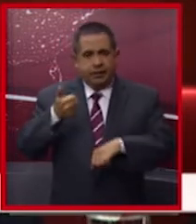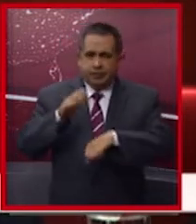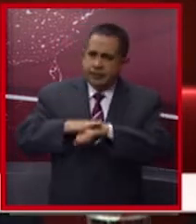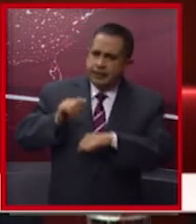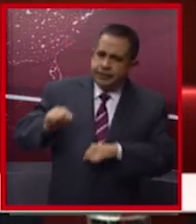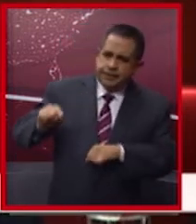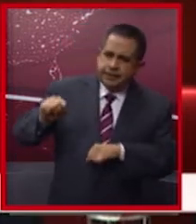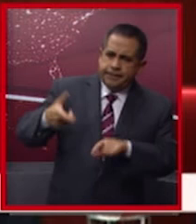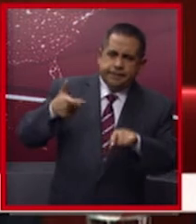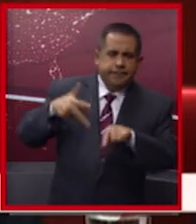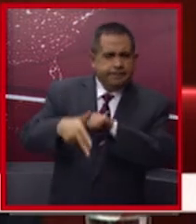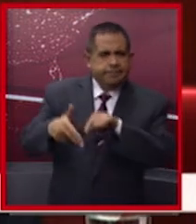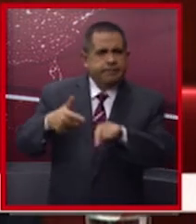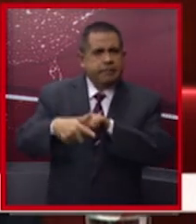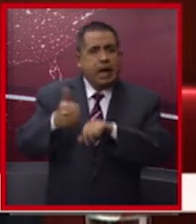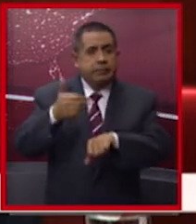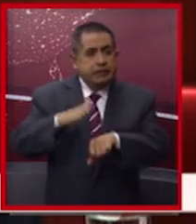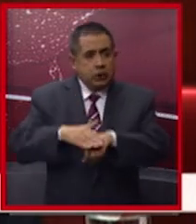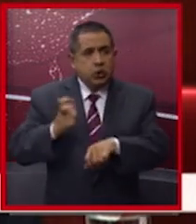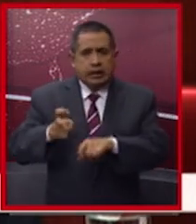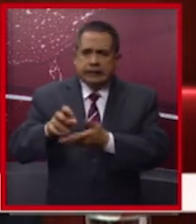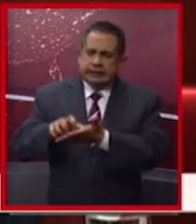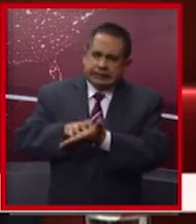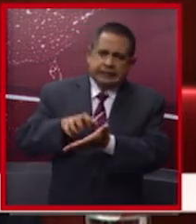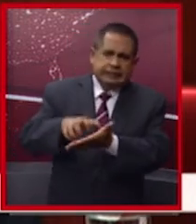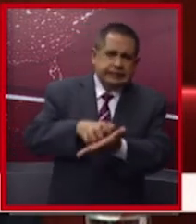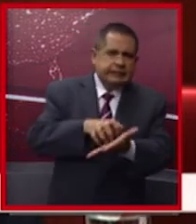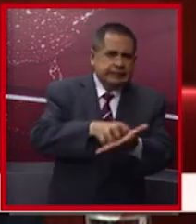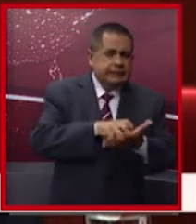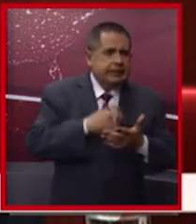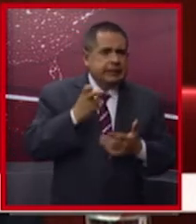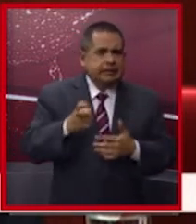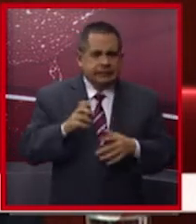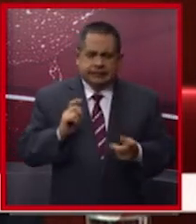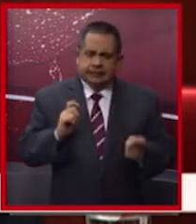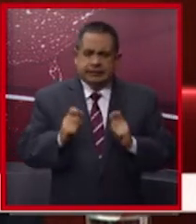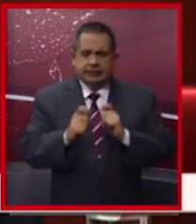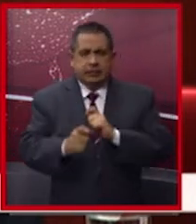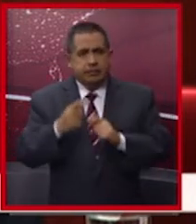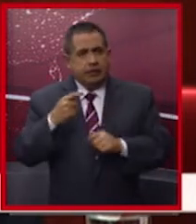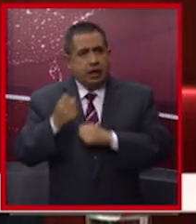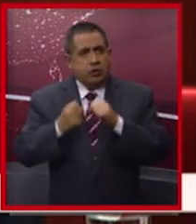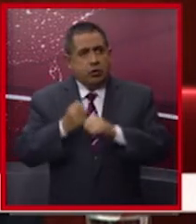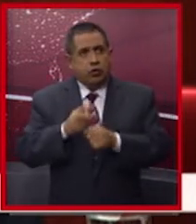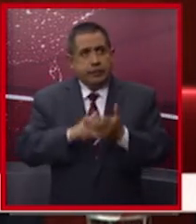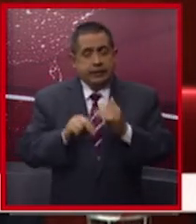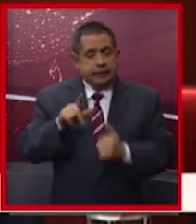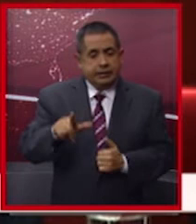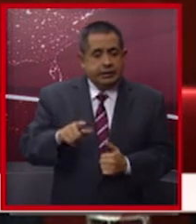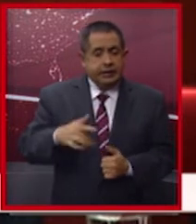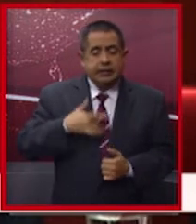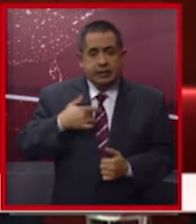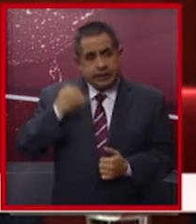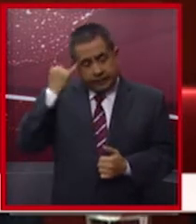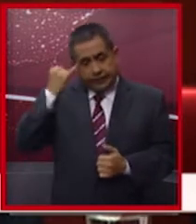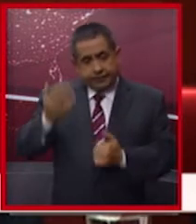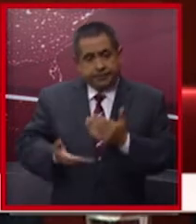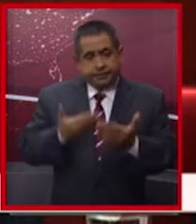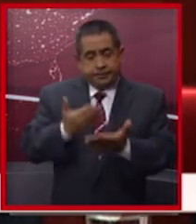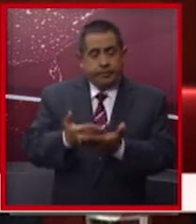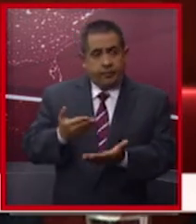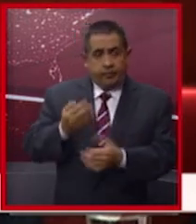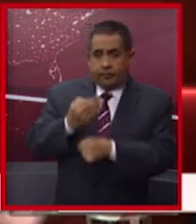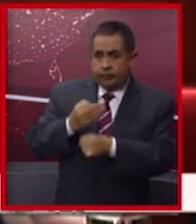administrativos y es ahí donde estamos teniendo que hacer esfuerzos de reconducción en el 17 y en donde habremos de proponer en diálogo